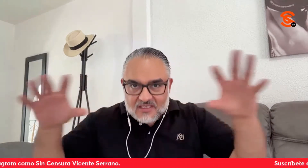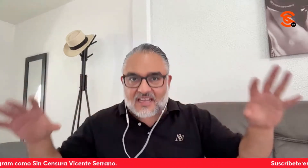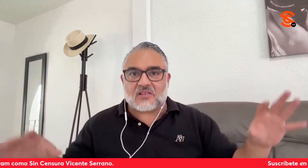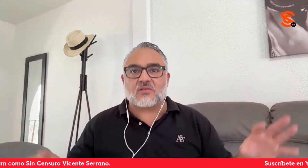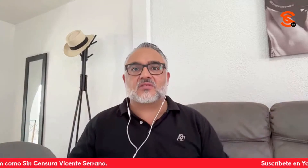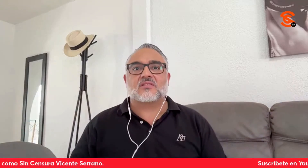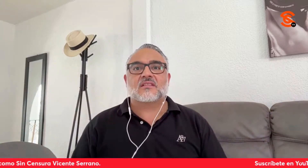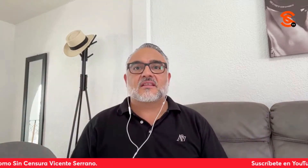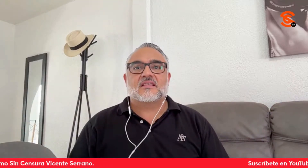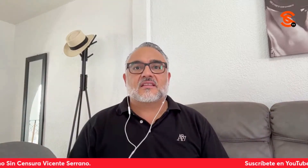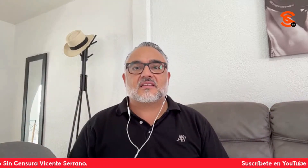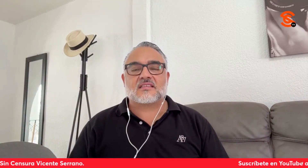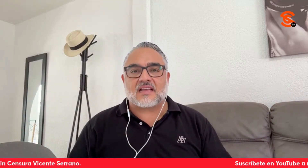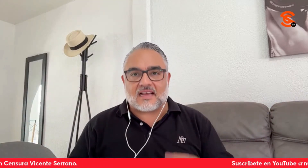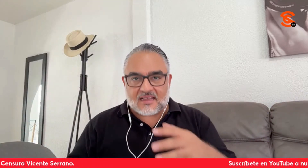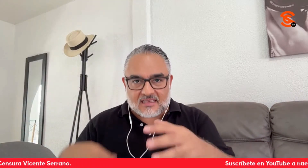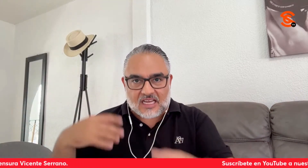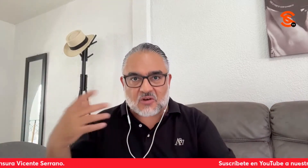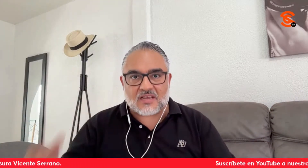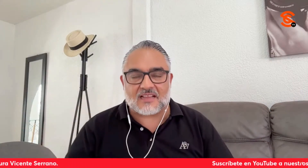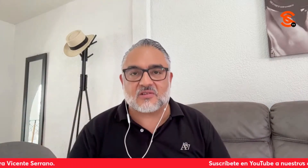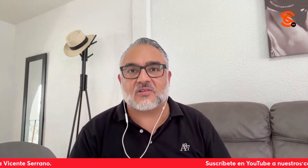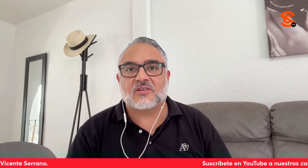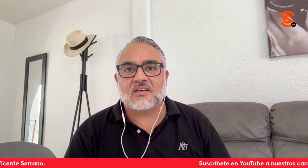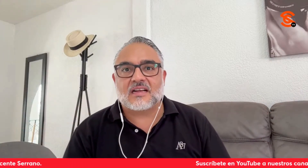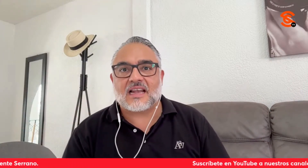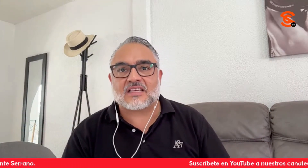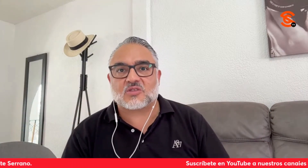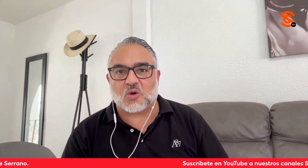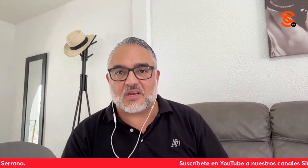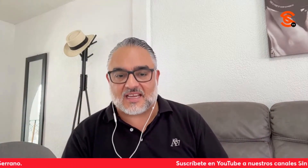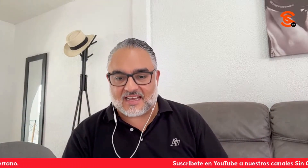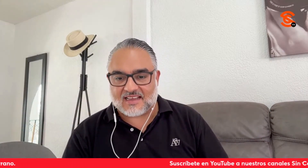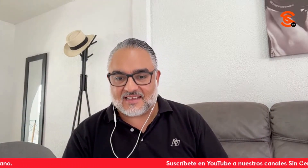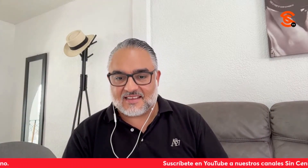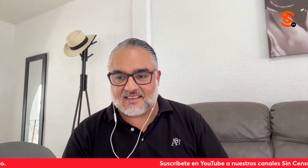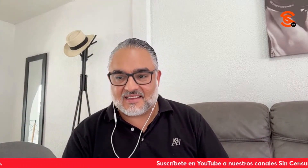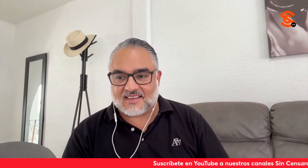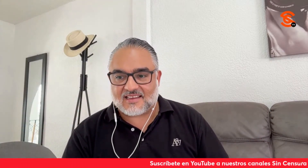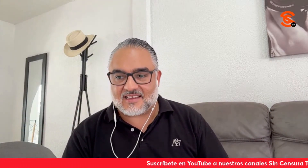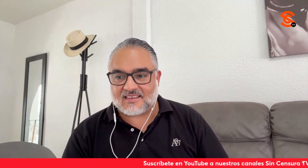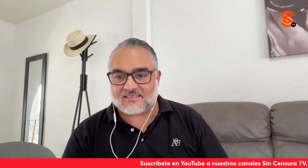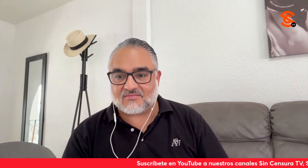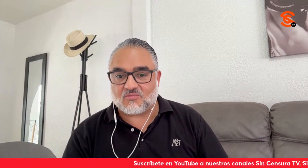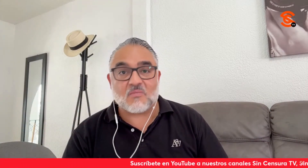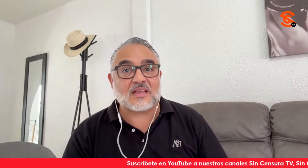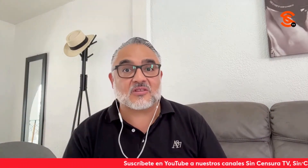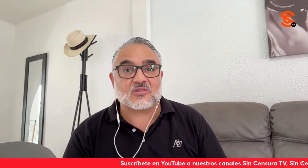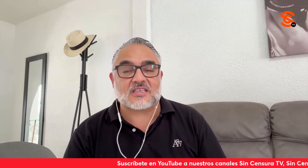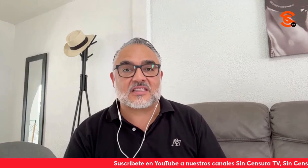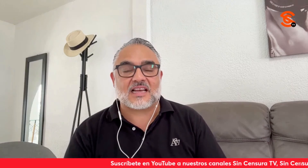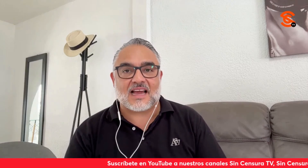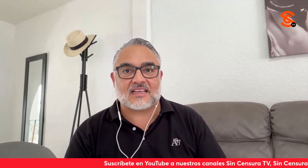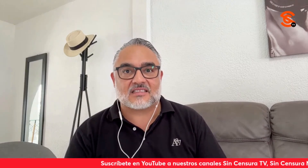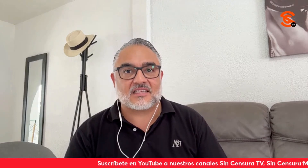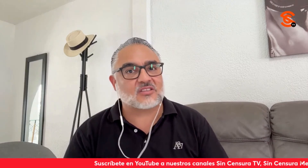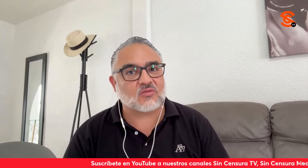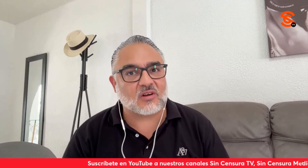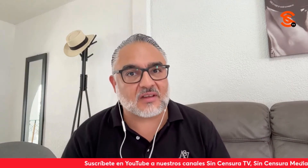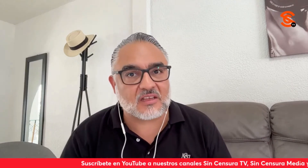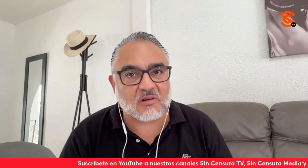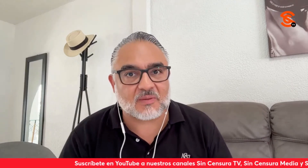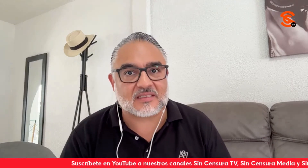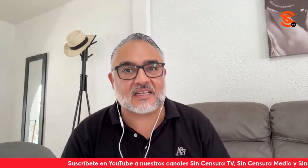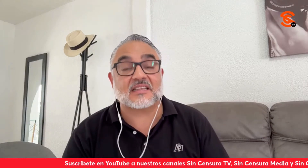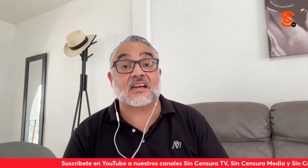en los estados se está desarrollando la historia en momentos estelares y esto fue